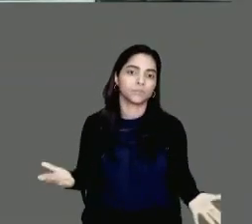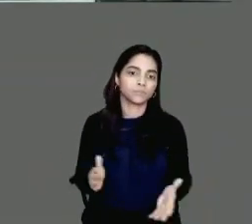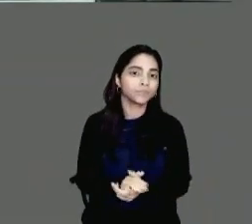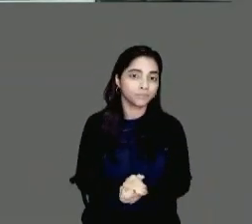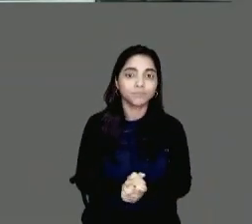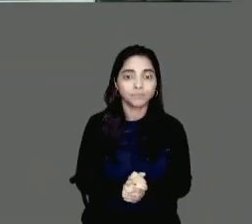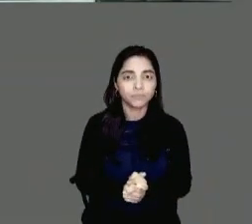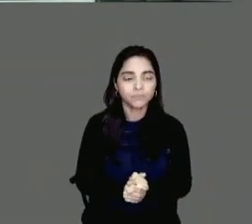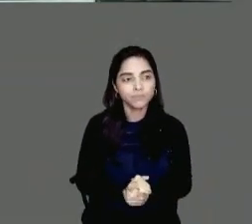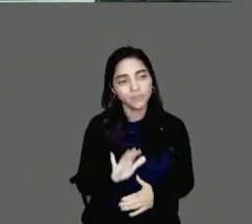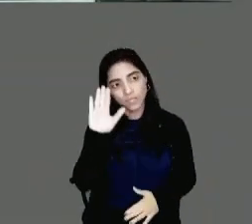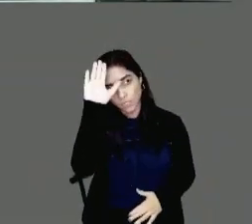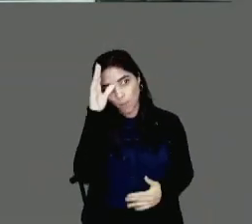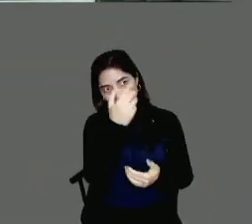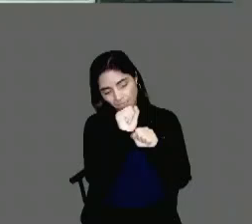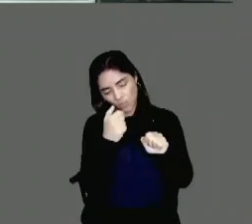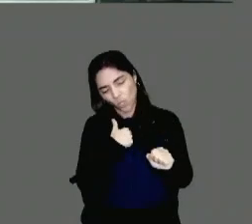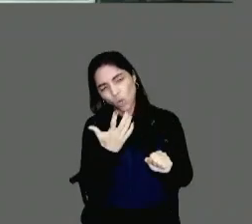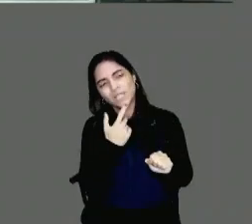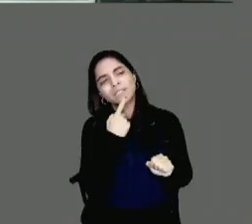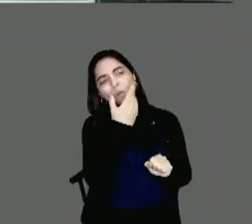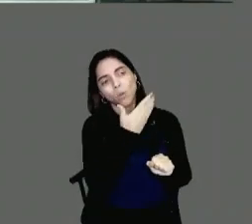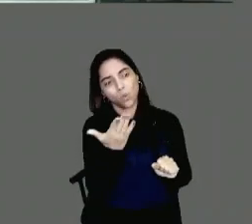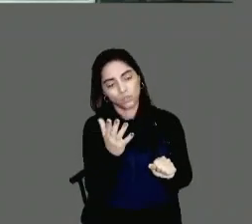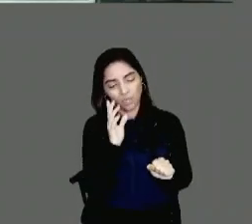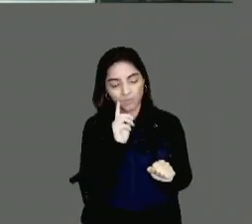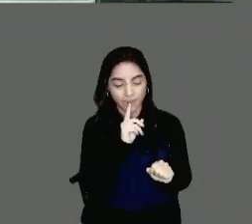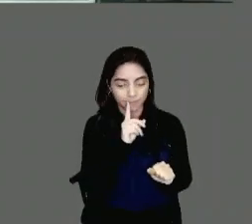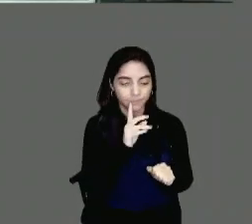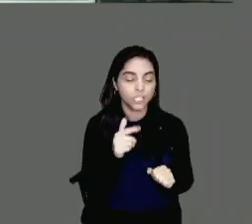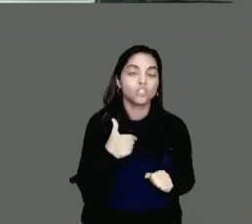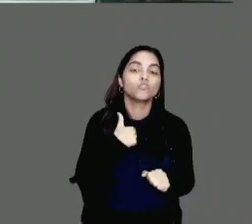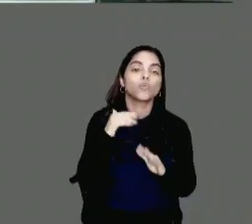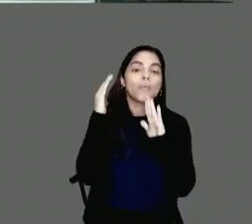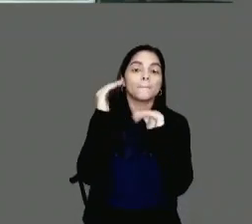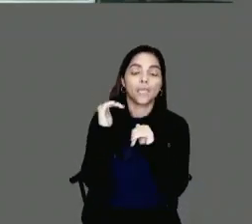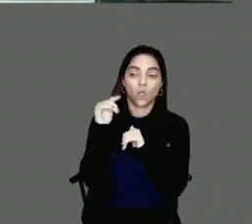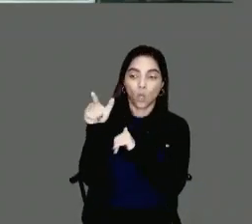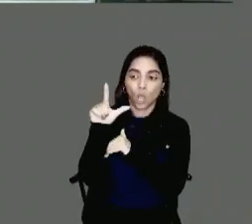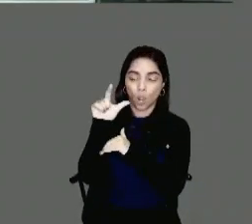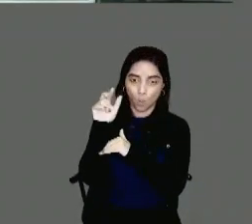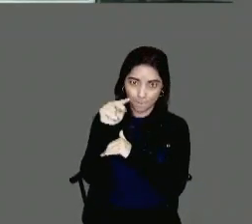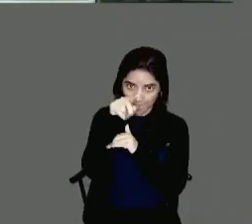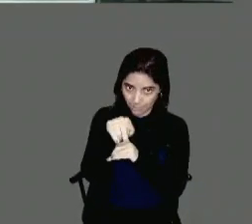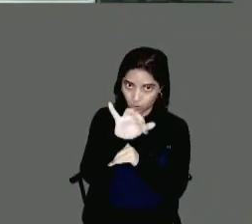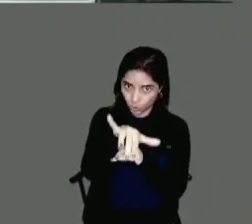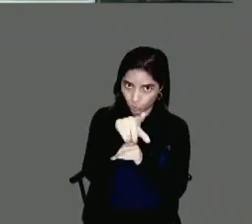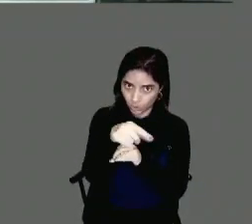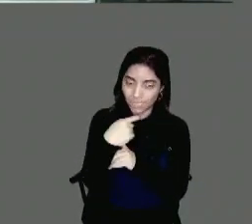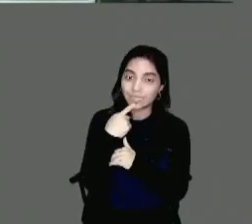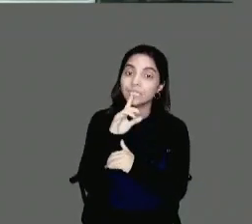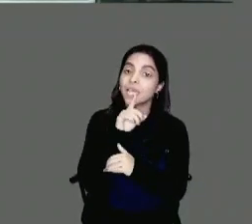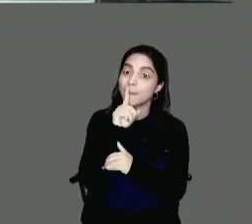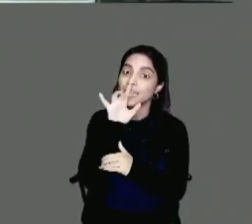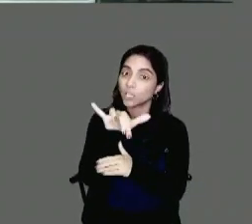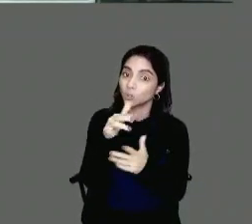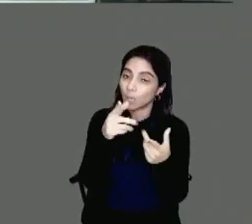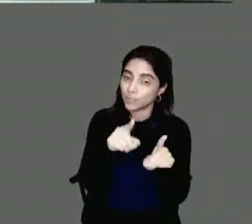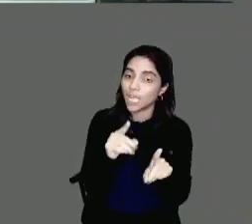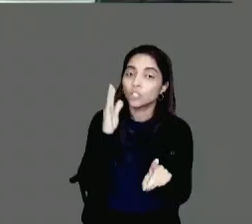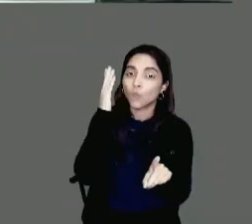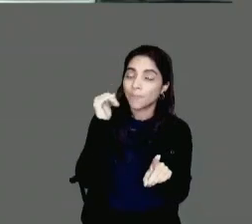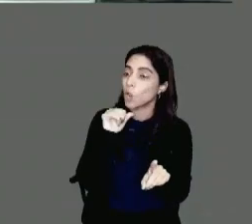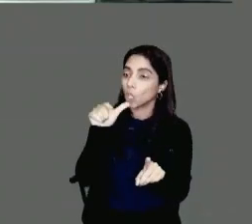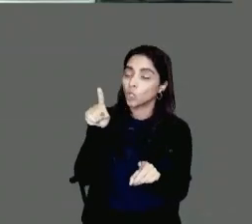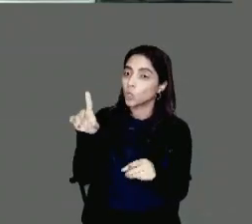gustaría si me permite decir algo porque verdad lo primero es que yo espero que el umaa verdad el caso que usted menciona si es que eso está ocurriendo que no sea con fondos